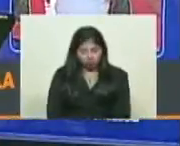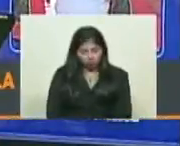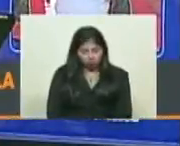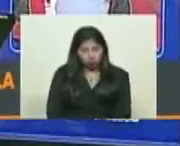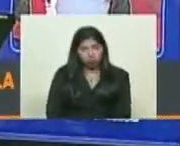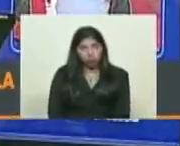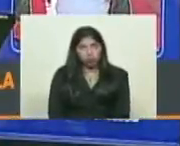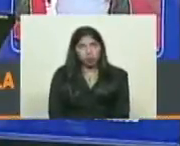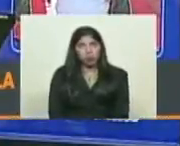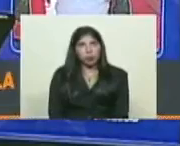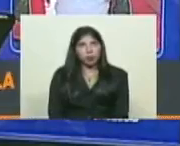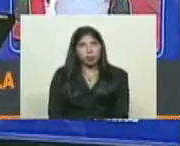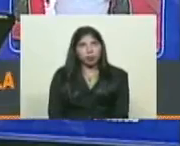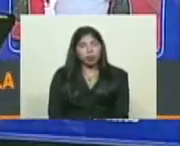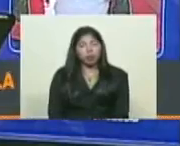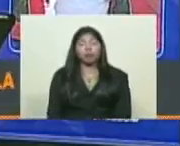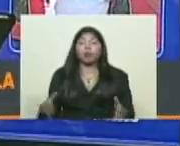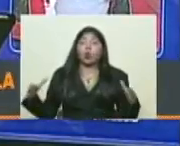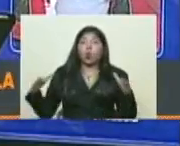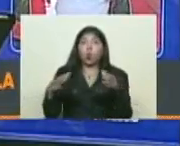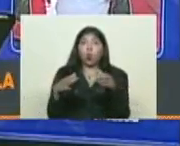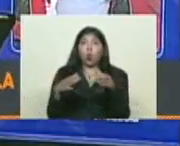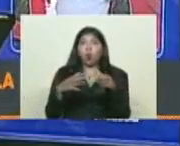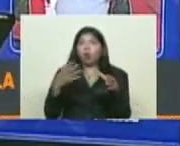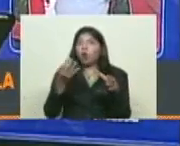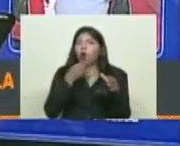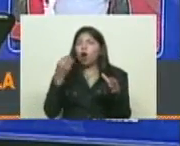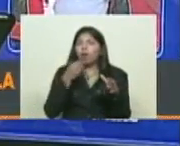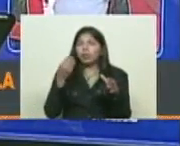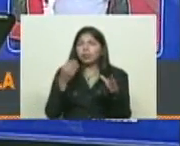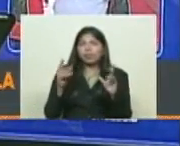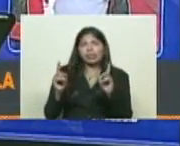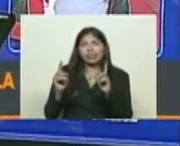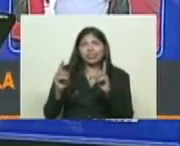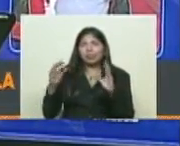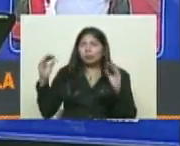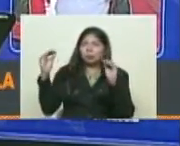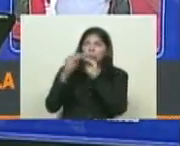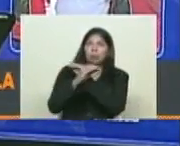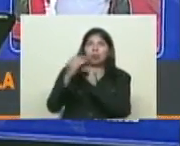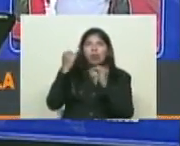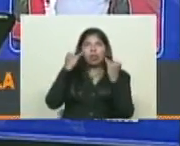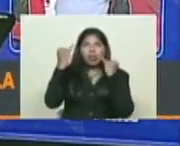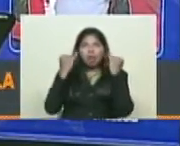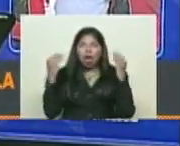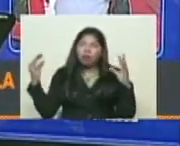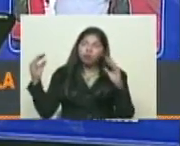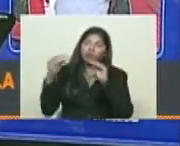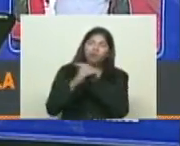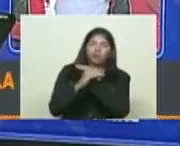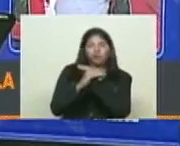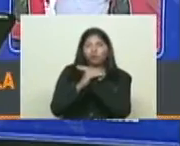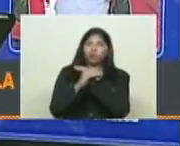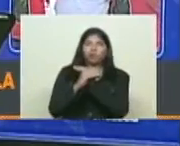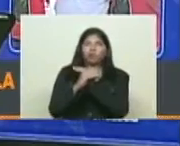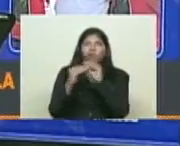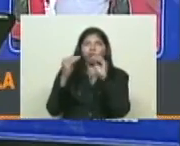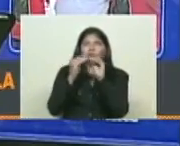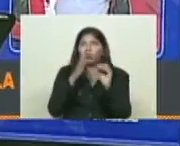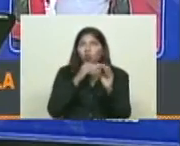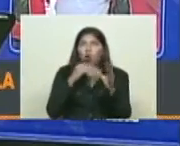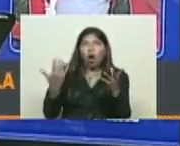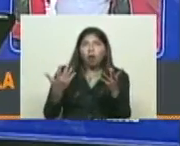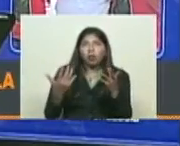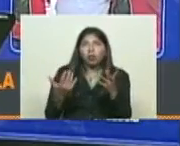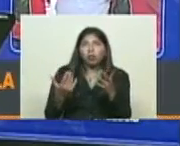A la juventud que quizás no comparte nuestras ideas, a la juventud que quizás hoy no